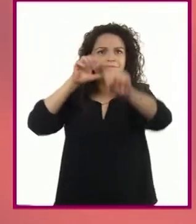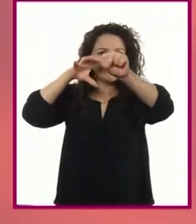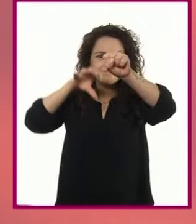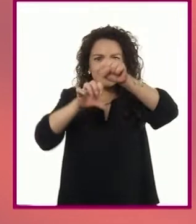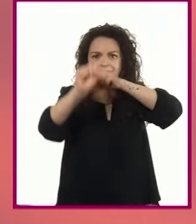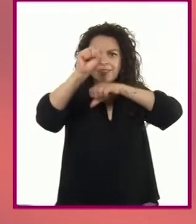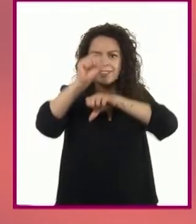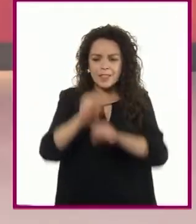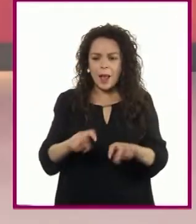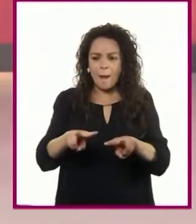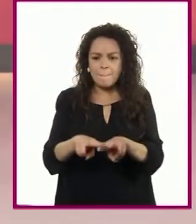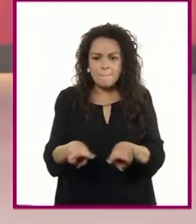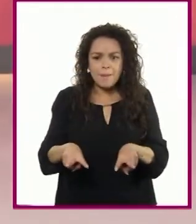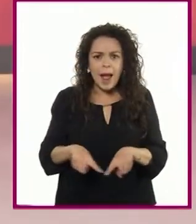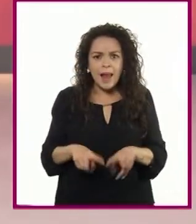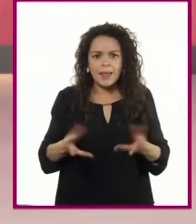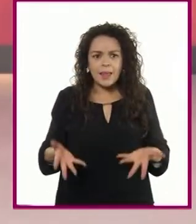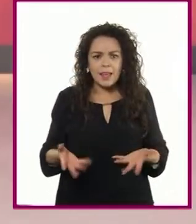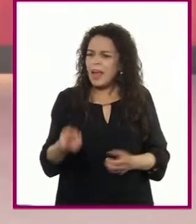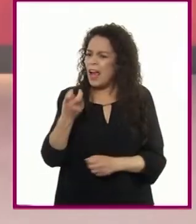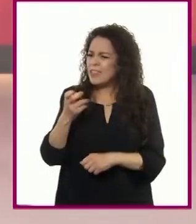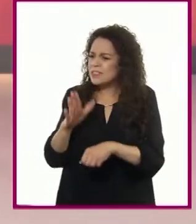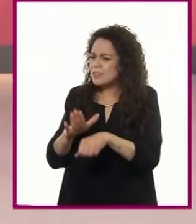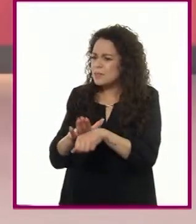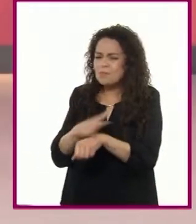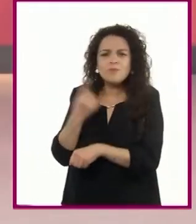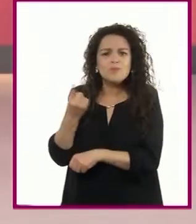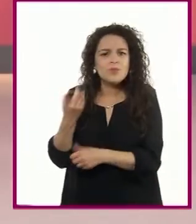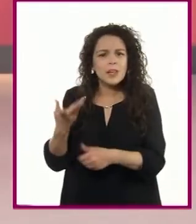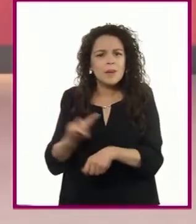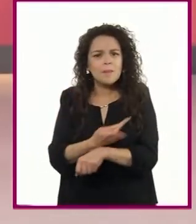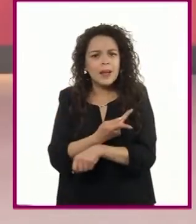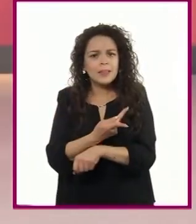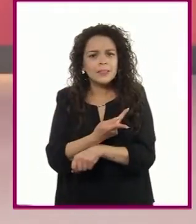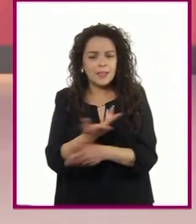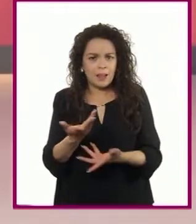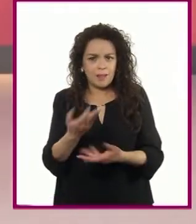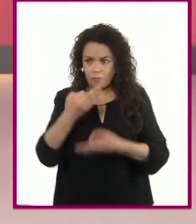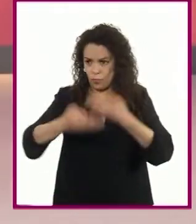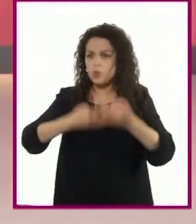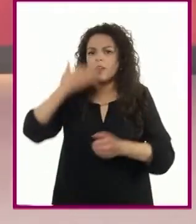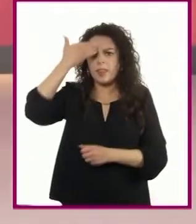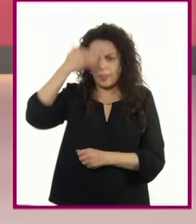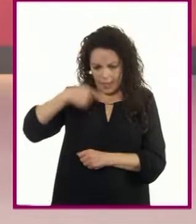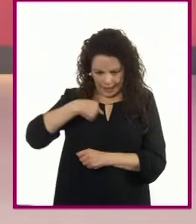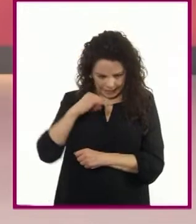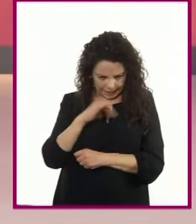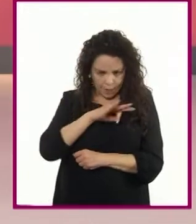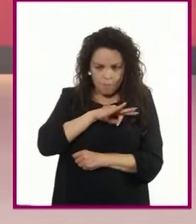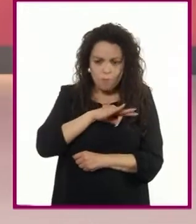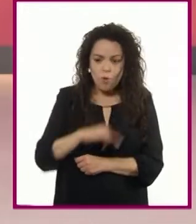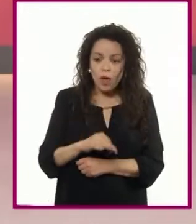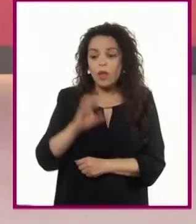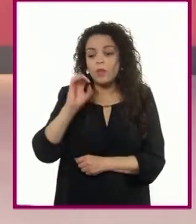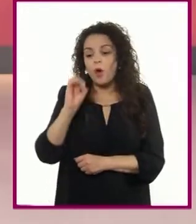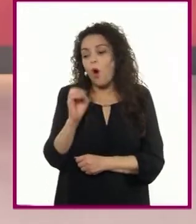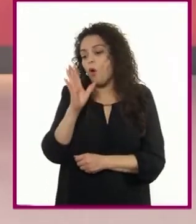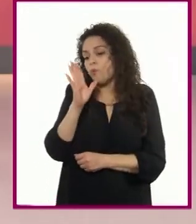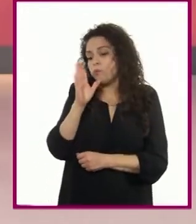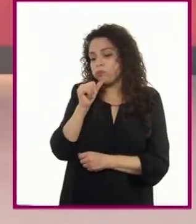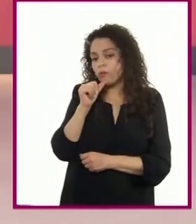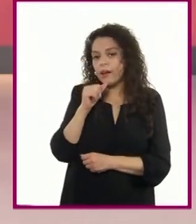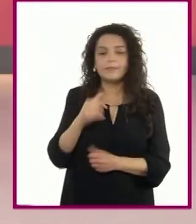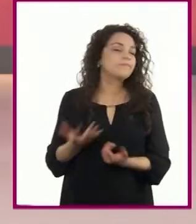¿Y eso por qué ocurre? ¿Qué no se supone que todos sabemos de lo que somos capaces? Pues no, es